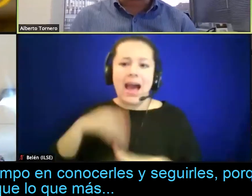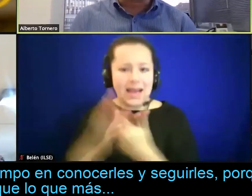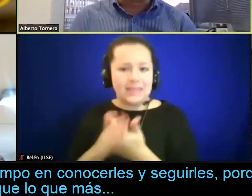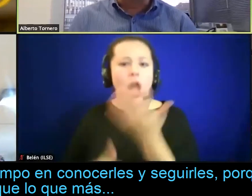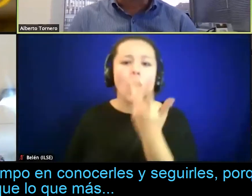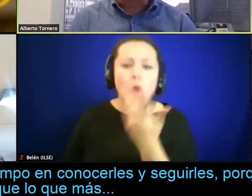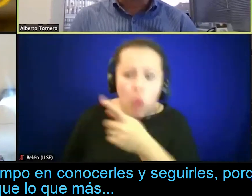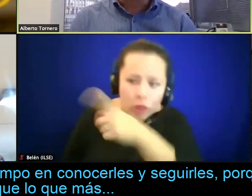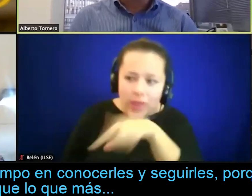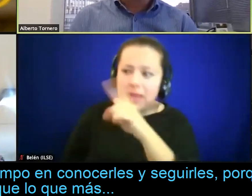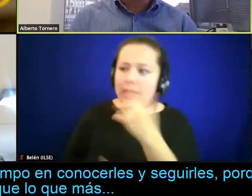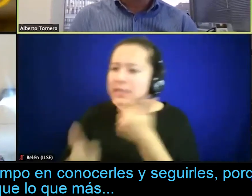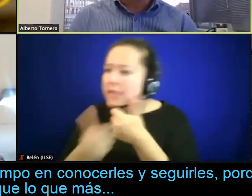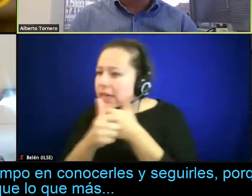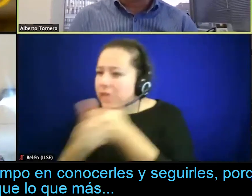creemos que lo que más